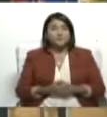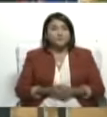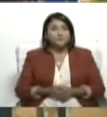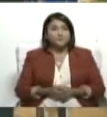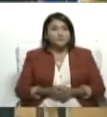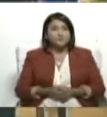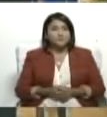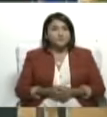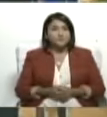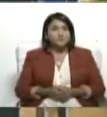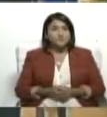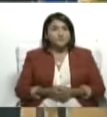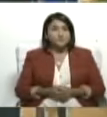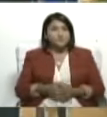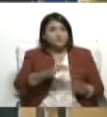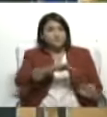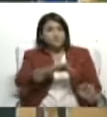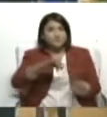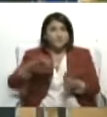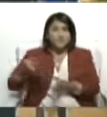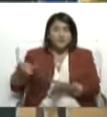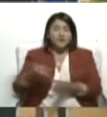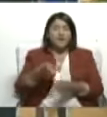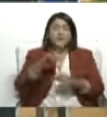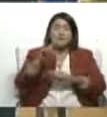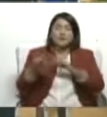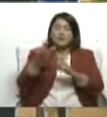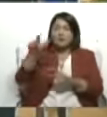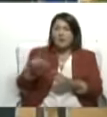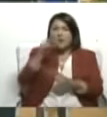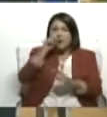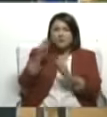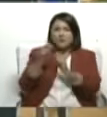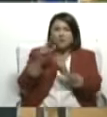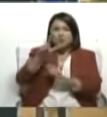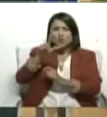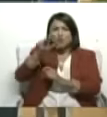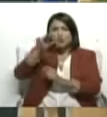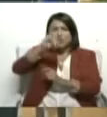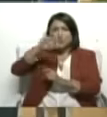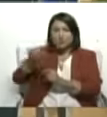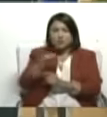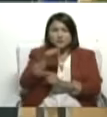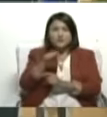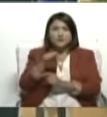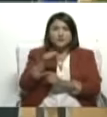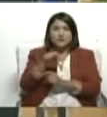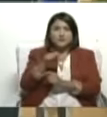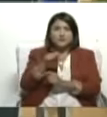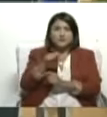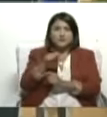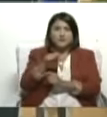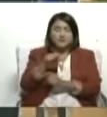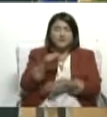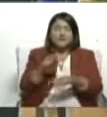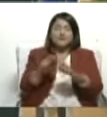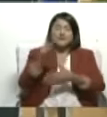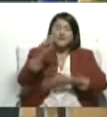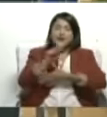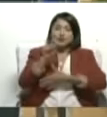A continuación, pregunta por parte del periodista Luis Guillermo García, en representación de Telesur.